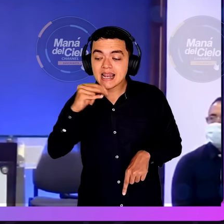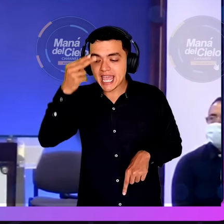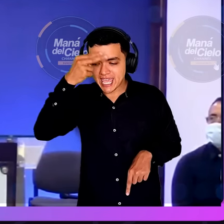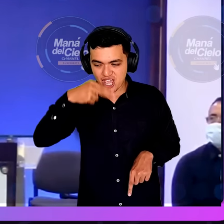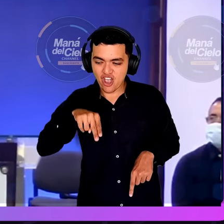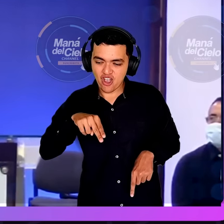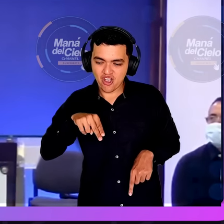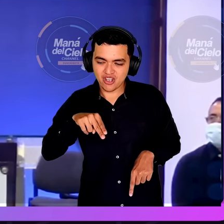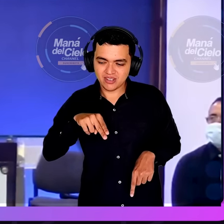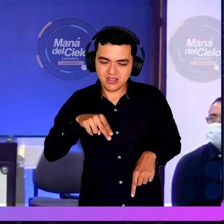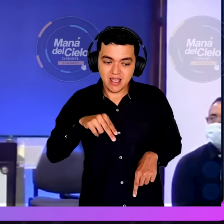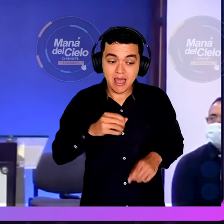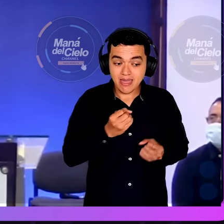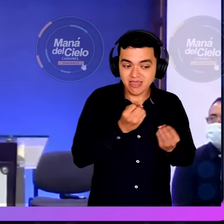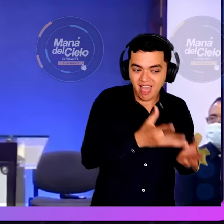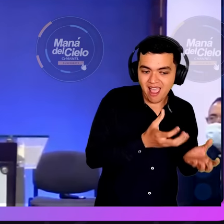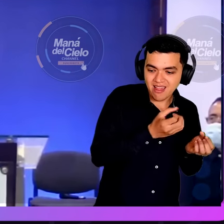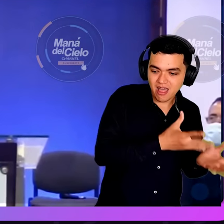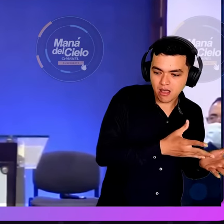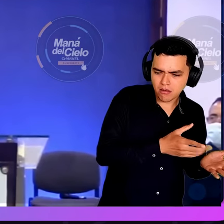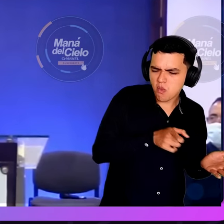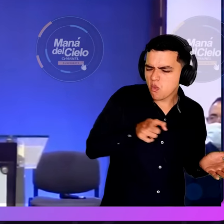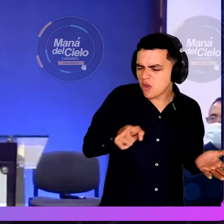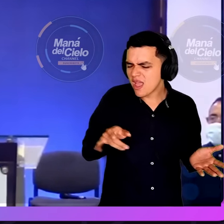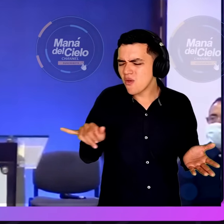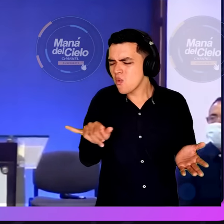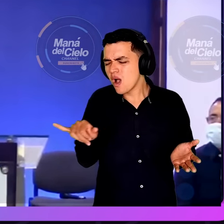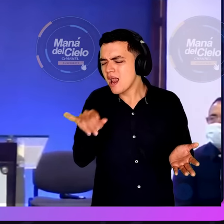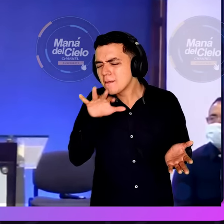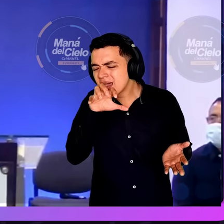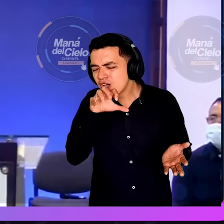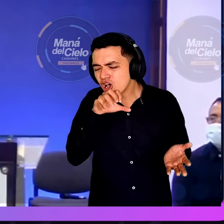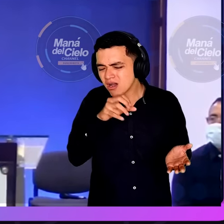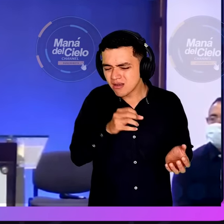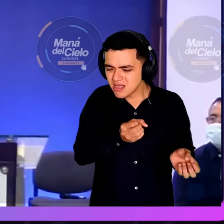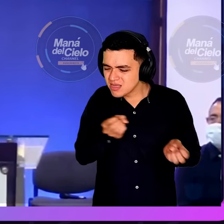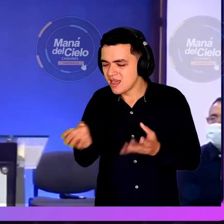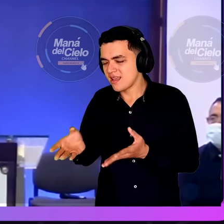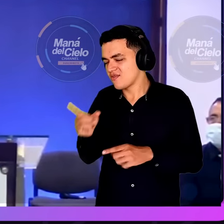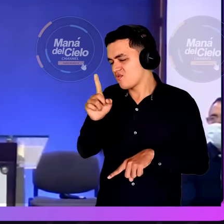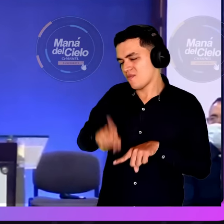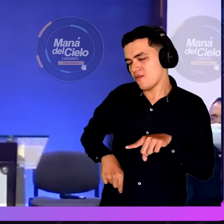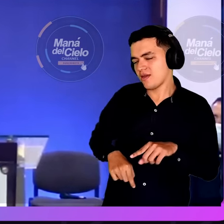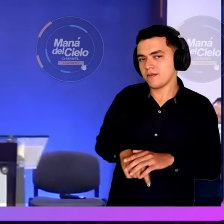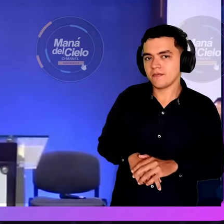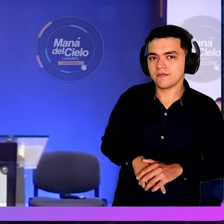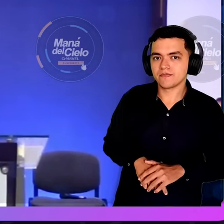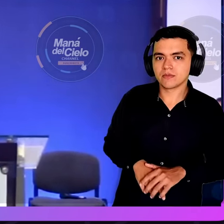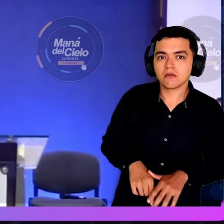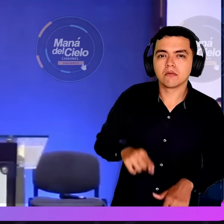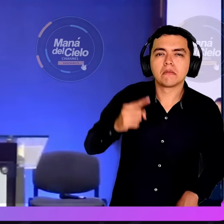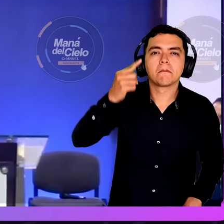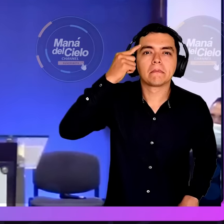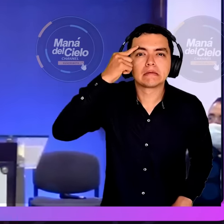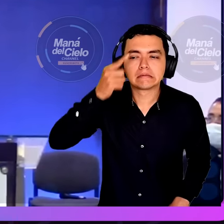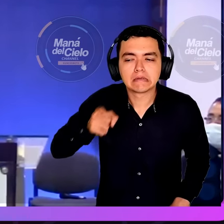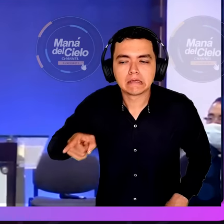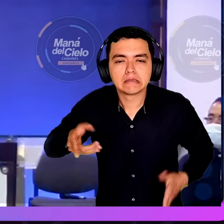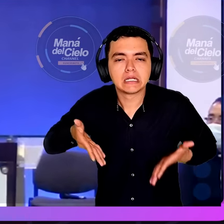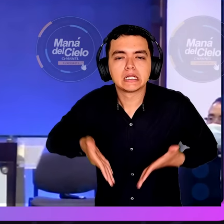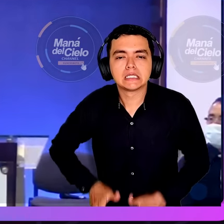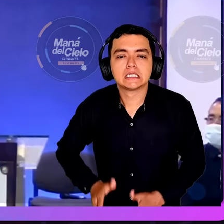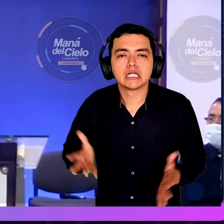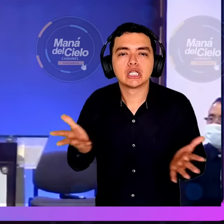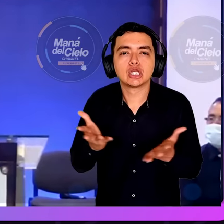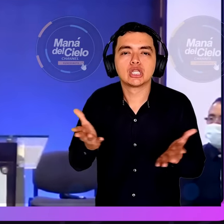iba. Una palabra muy dura. Es que, mujer, yo no le puedo dar el pan de los hijos a los perrillos. Hermano, usted sabe lo que es en